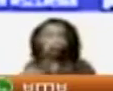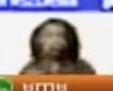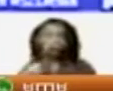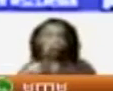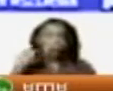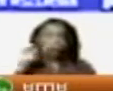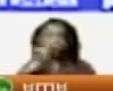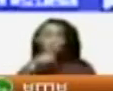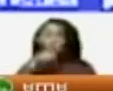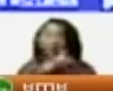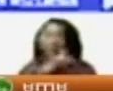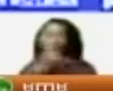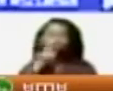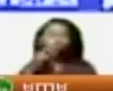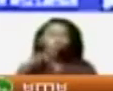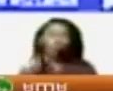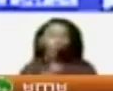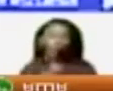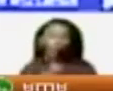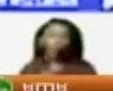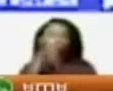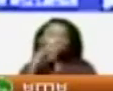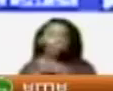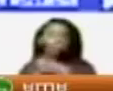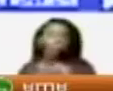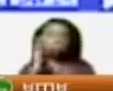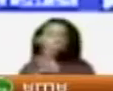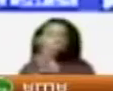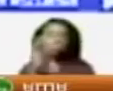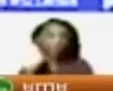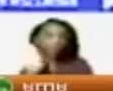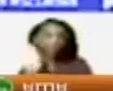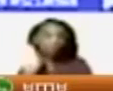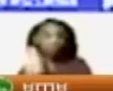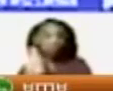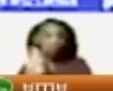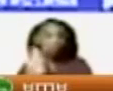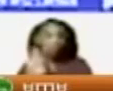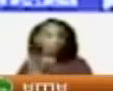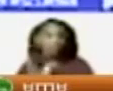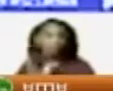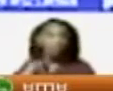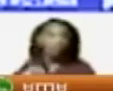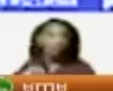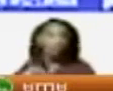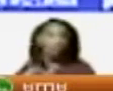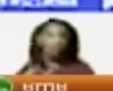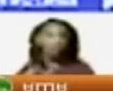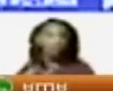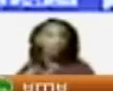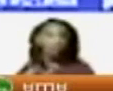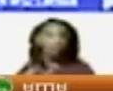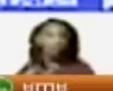tengo con nombre y apellido no voy a decir sus nombres porque siempre cuidamos la intimidad la privacidad